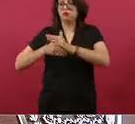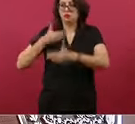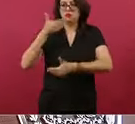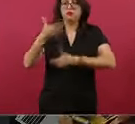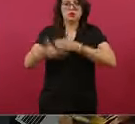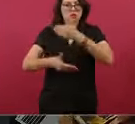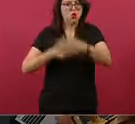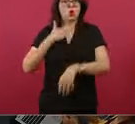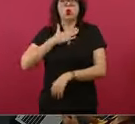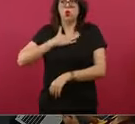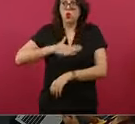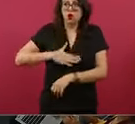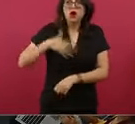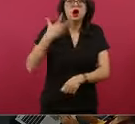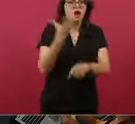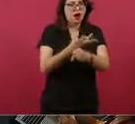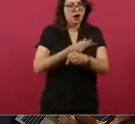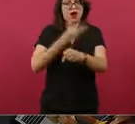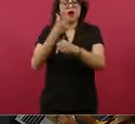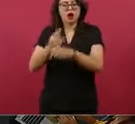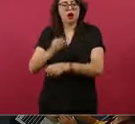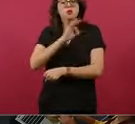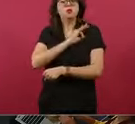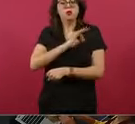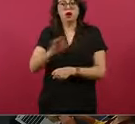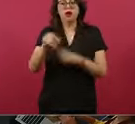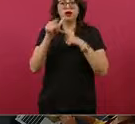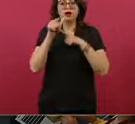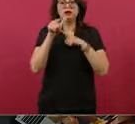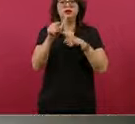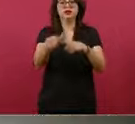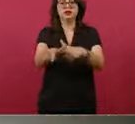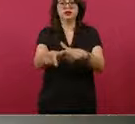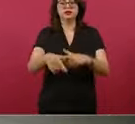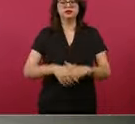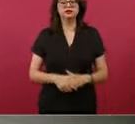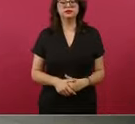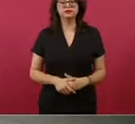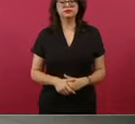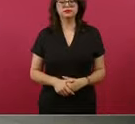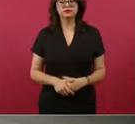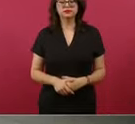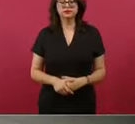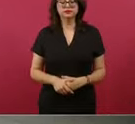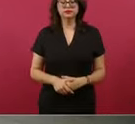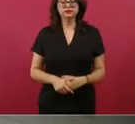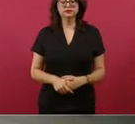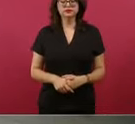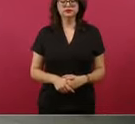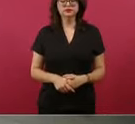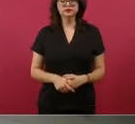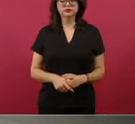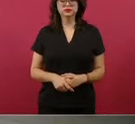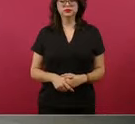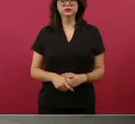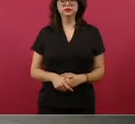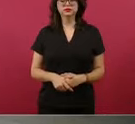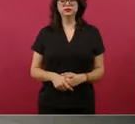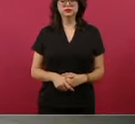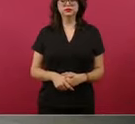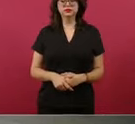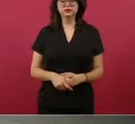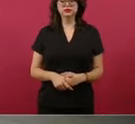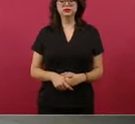Ellos no quieren reparación del daño. Como han sido víctimas del despojo, el único problema que ellos tienen es con el